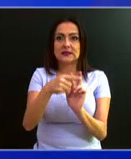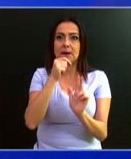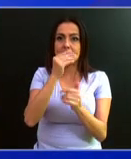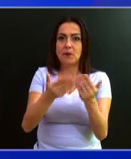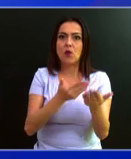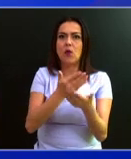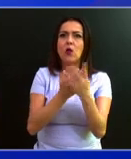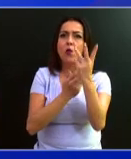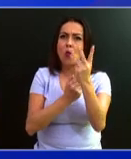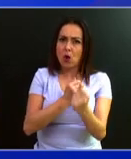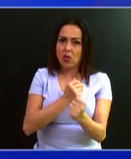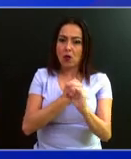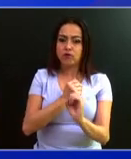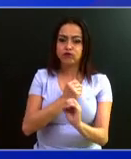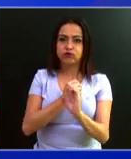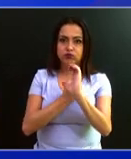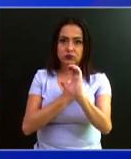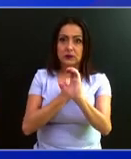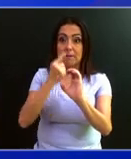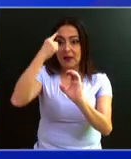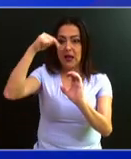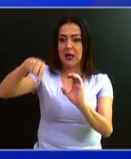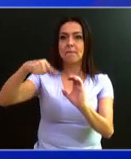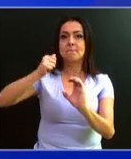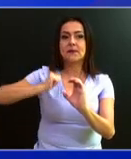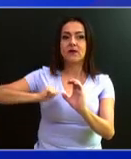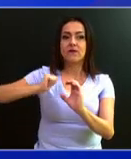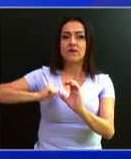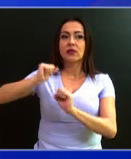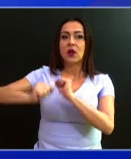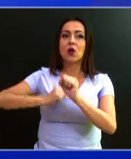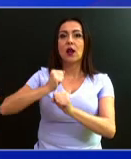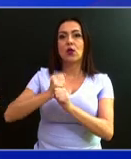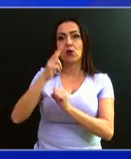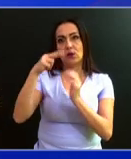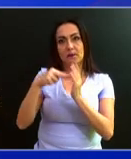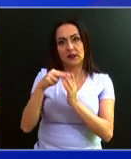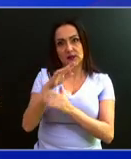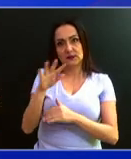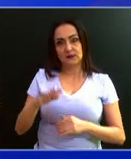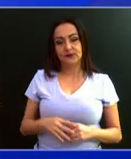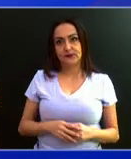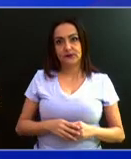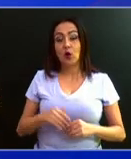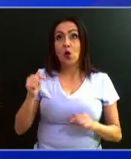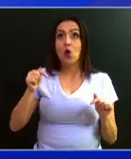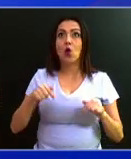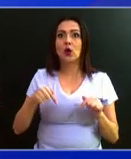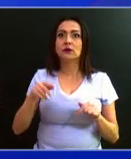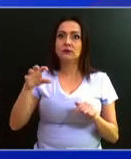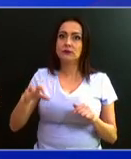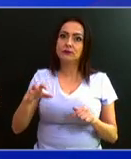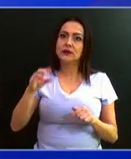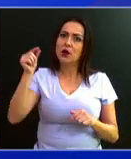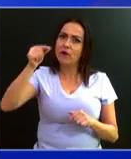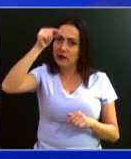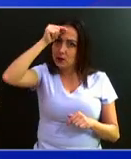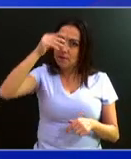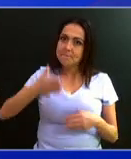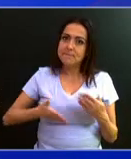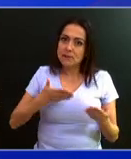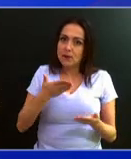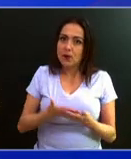de cuánto sería el aumento salarial para el sector privado en el año 2025. Hoy el sector de gobierno